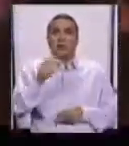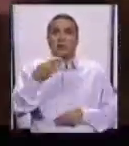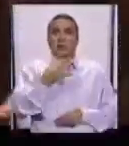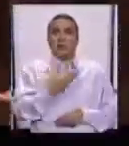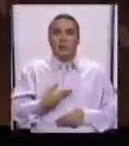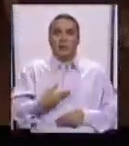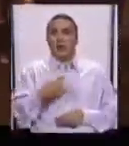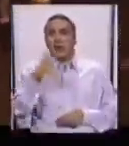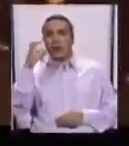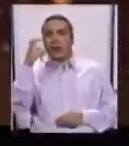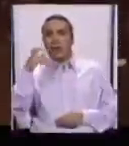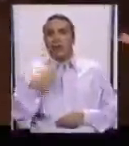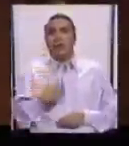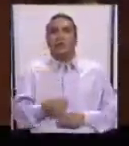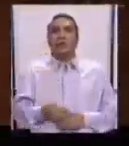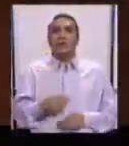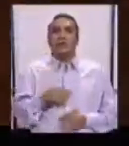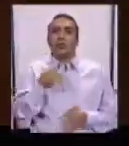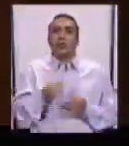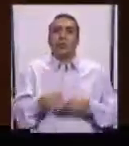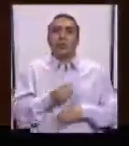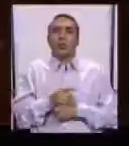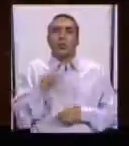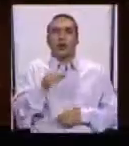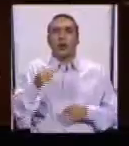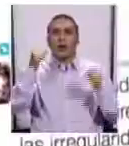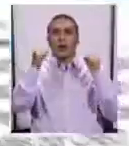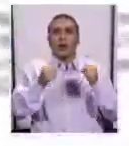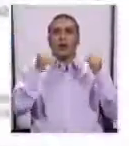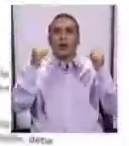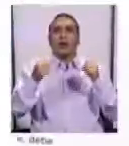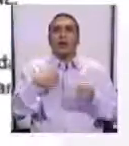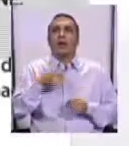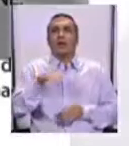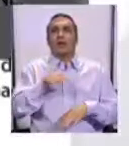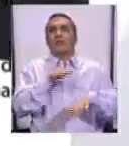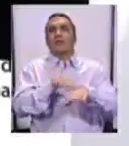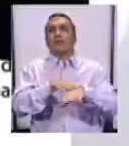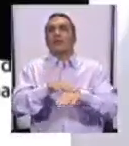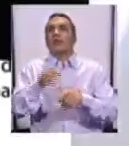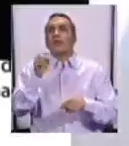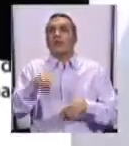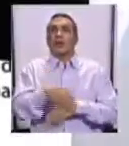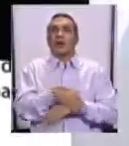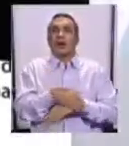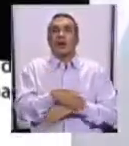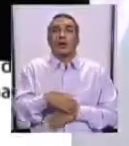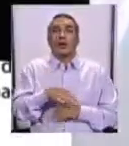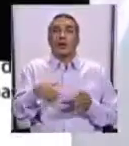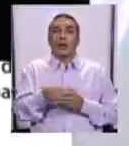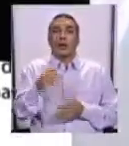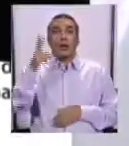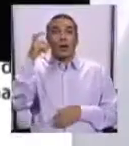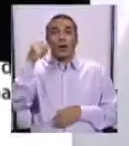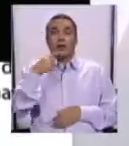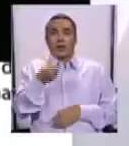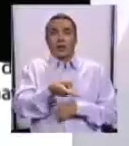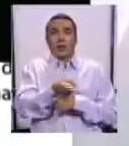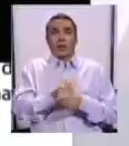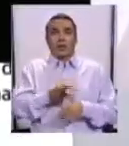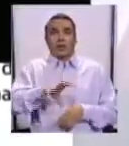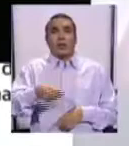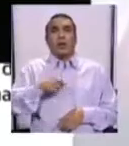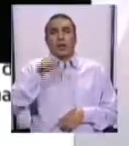vicepresidenciable de Creo, quien en las últimas horas está convocando a movilizaciones y hasta llamados a cerrar vías. El movimiento Creo, que ha denunciado el fraude,